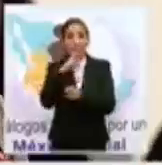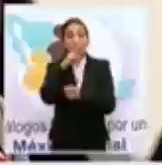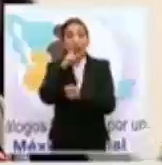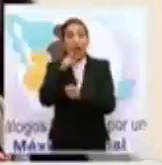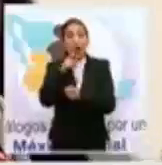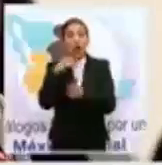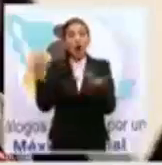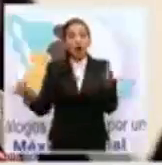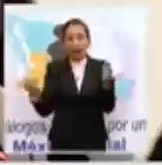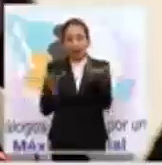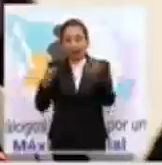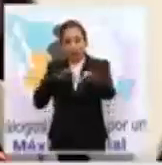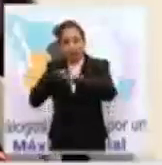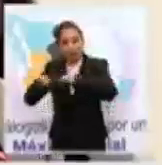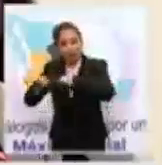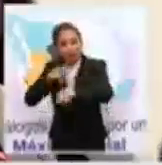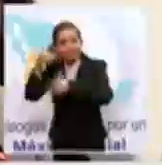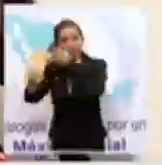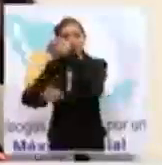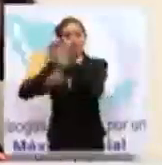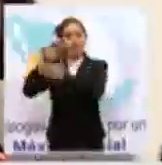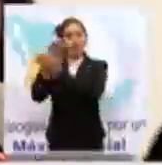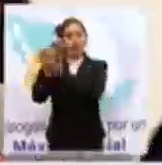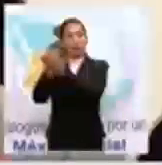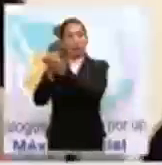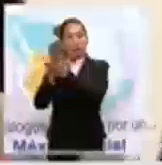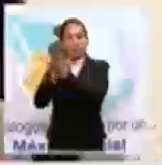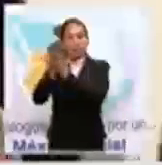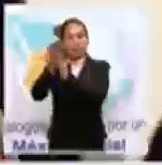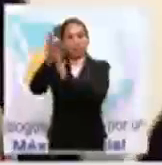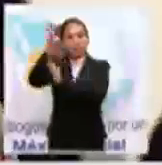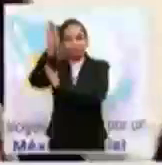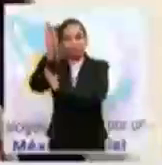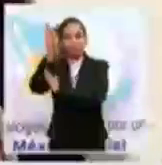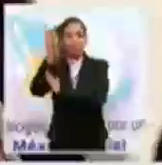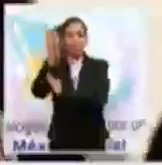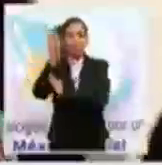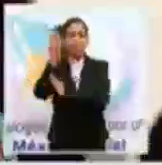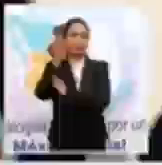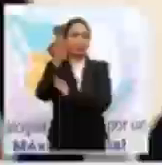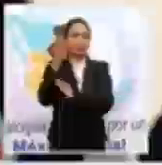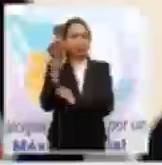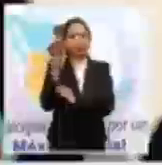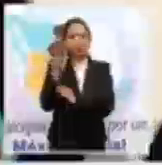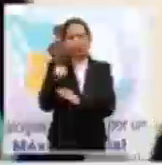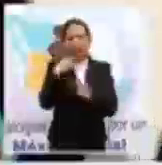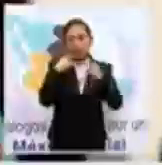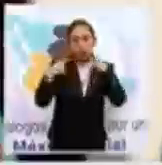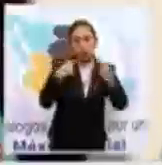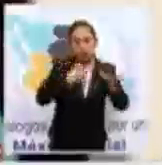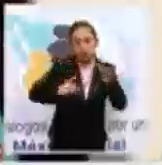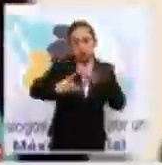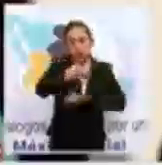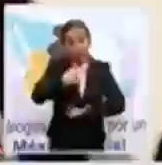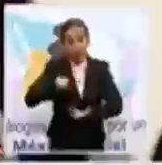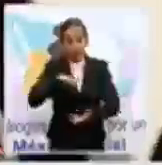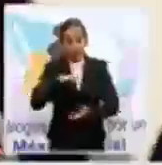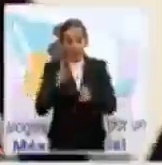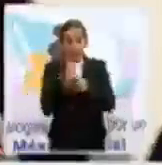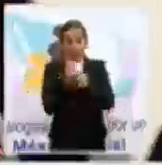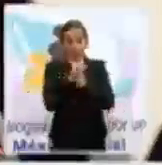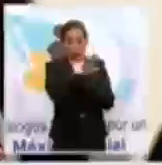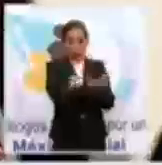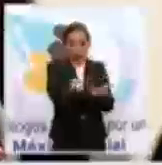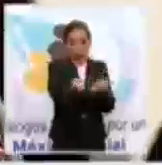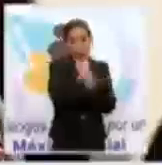mejor productividad cada vez más creciente de la economía mexicana, ¿no?, que eso es algo que está discutiéndose, donde somos uno de los países